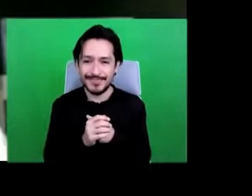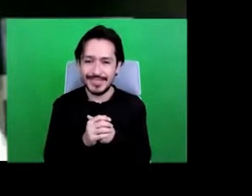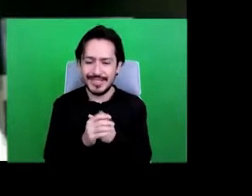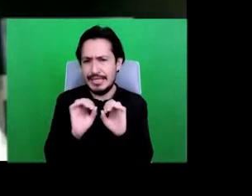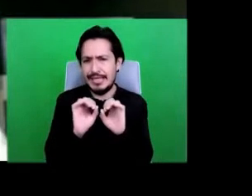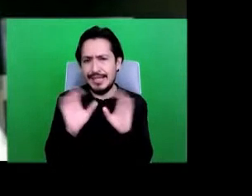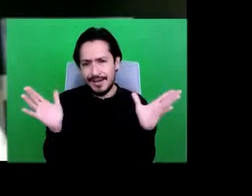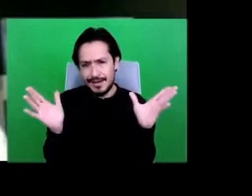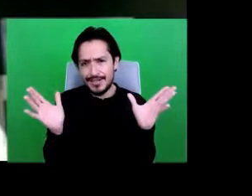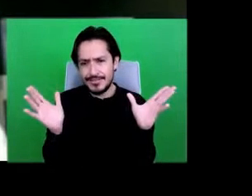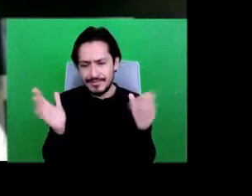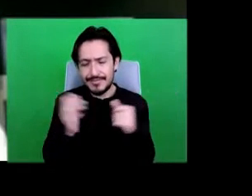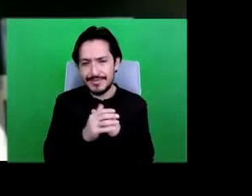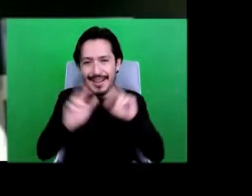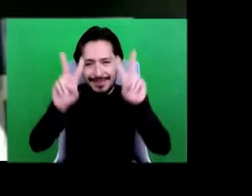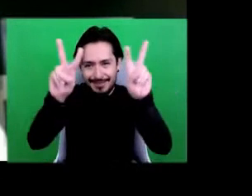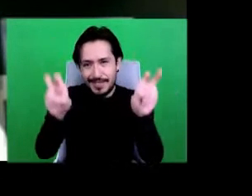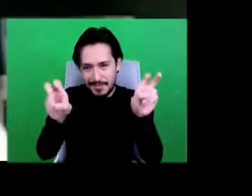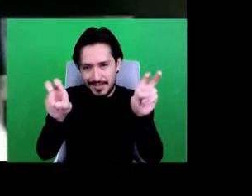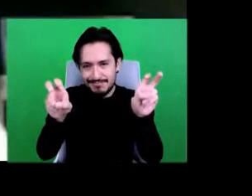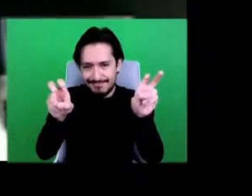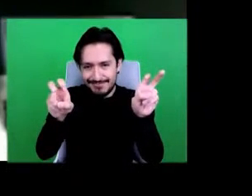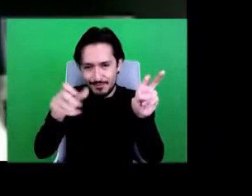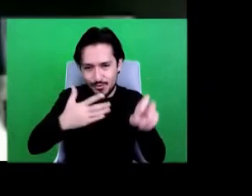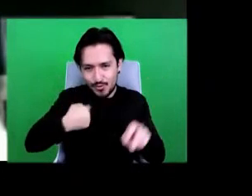Obviamente en nuestro tema, que es la cultura.